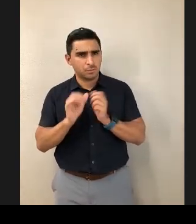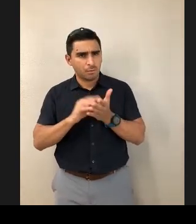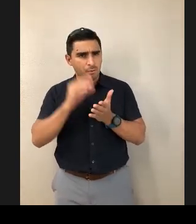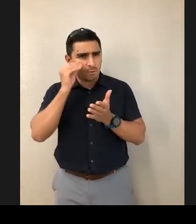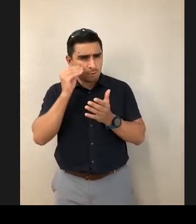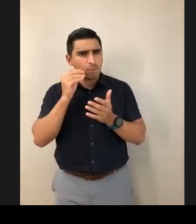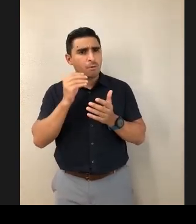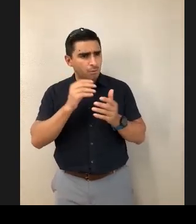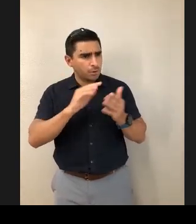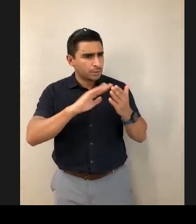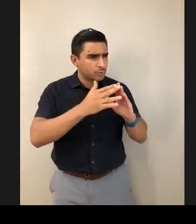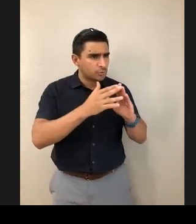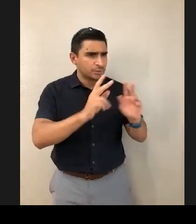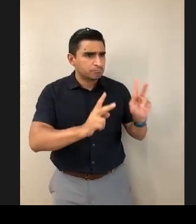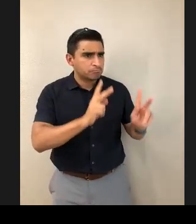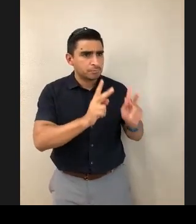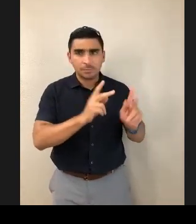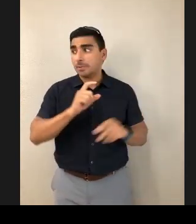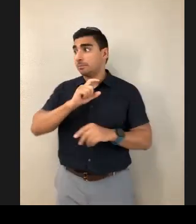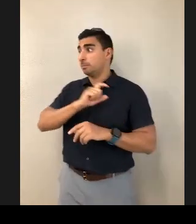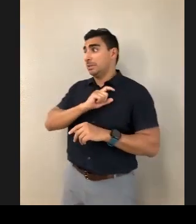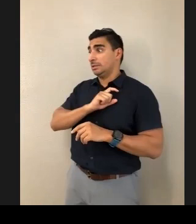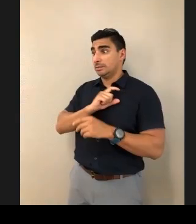poder de